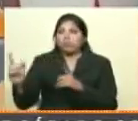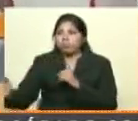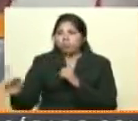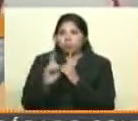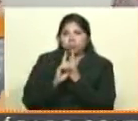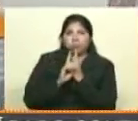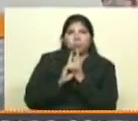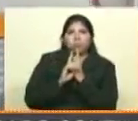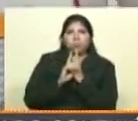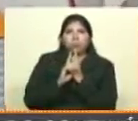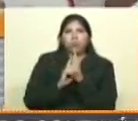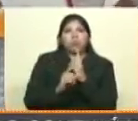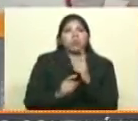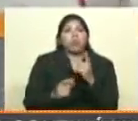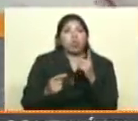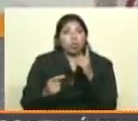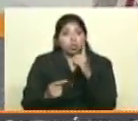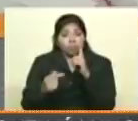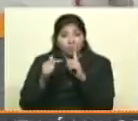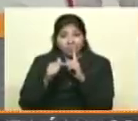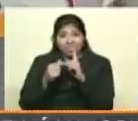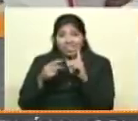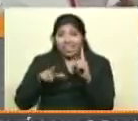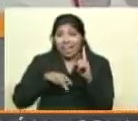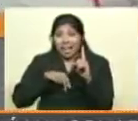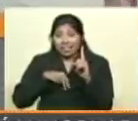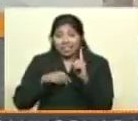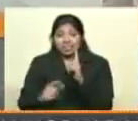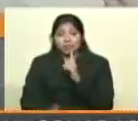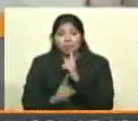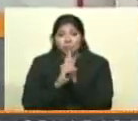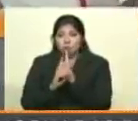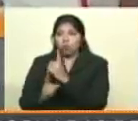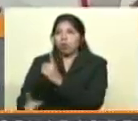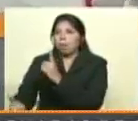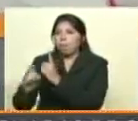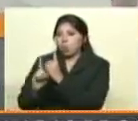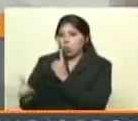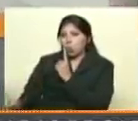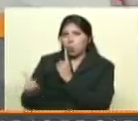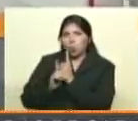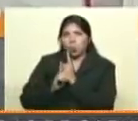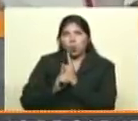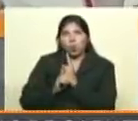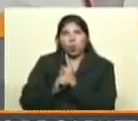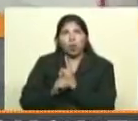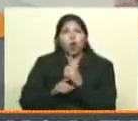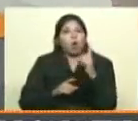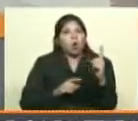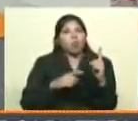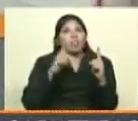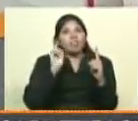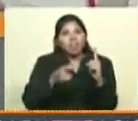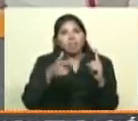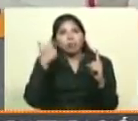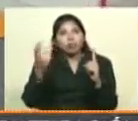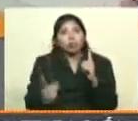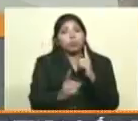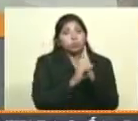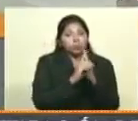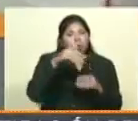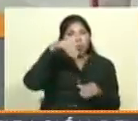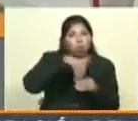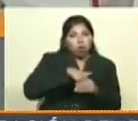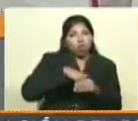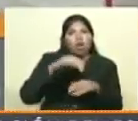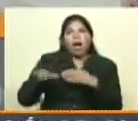los 10 millones de votos. 5 más 5, 10. Cada uno busca a uno hasta llegar a 10 millones